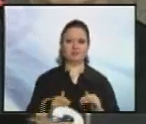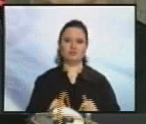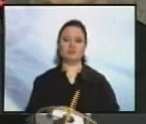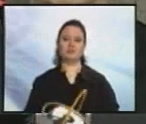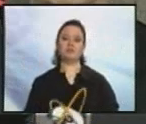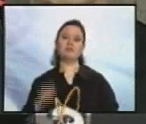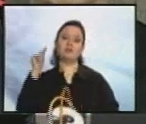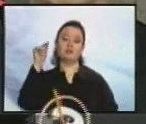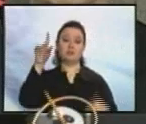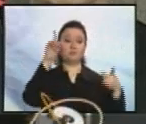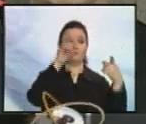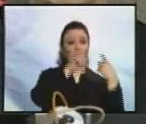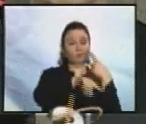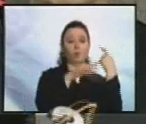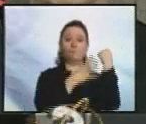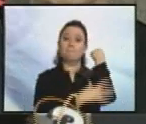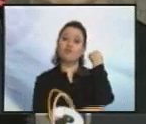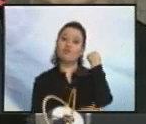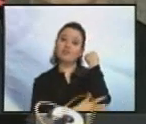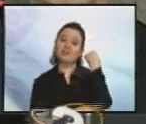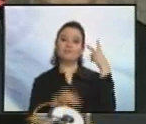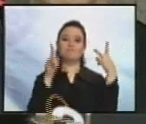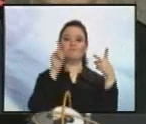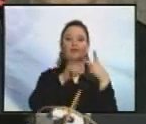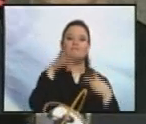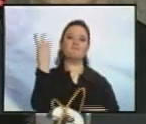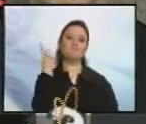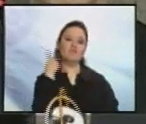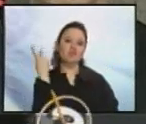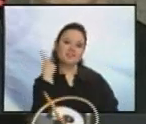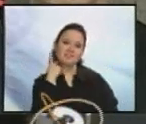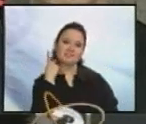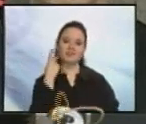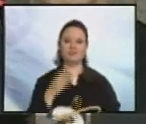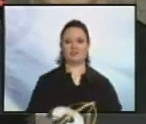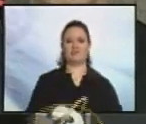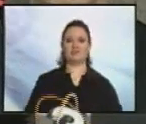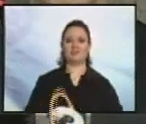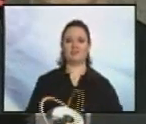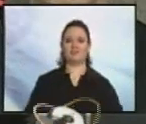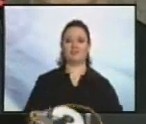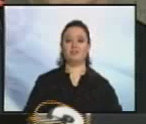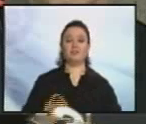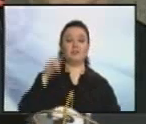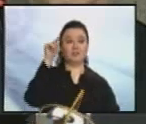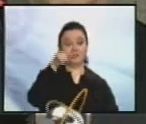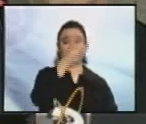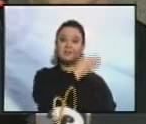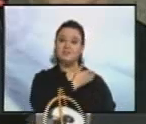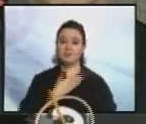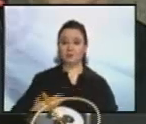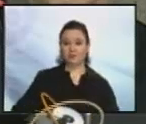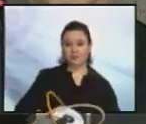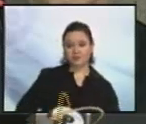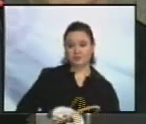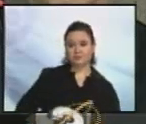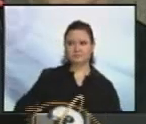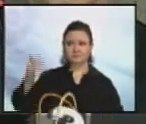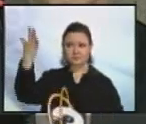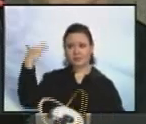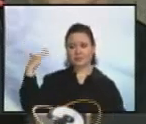estos la pobreza y la violencia. Fue en este gobierno que se